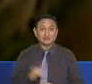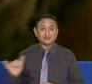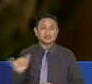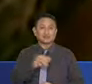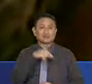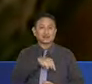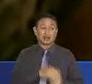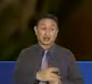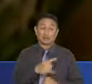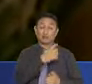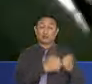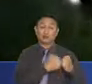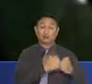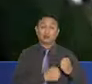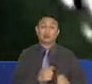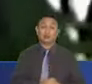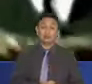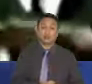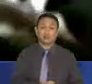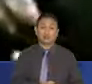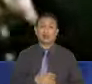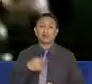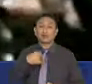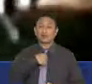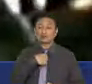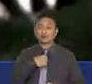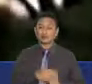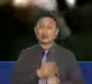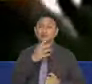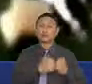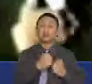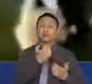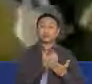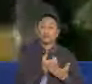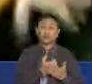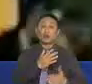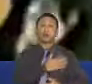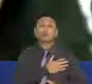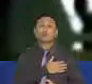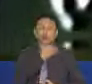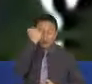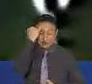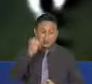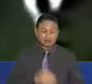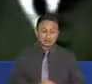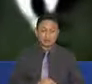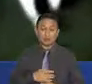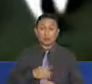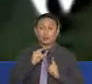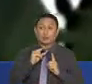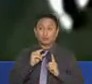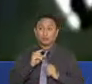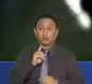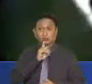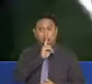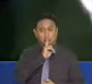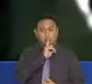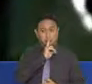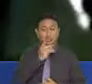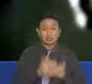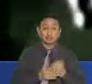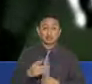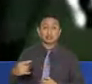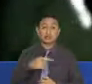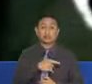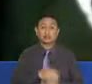que le trajo más de un problema Yo tengo un re especial mío Ay pero no me atrevo a decir en media palabra porque a lo mejor me